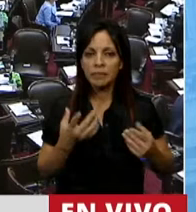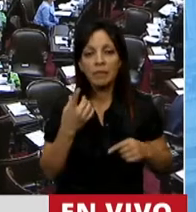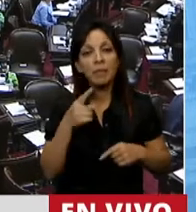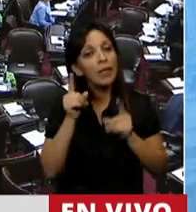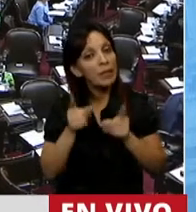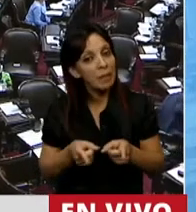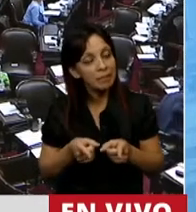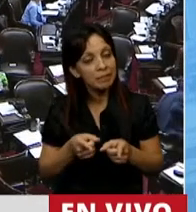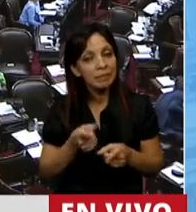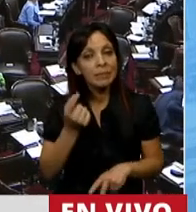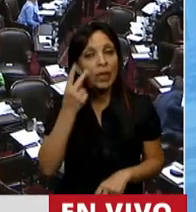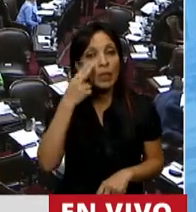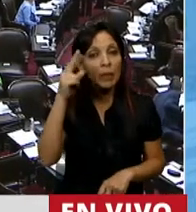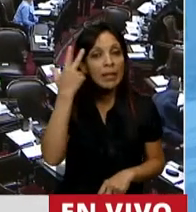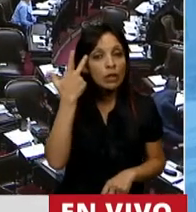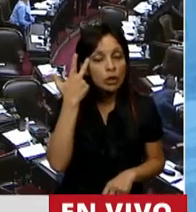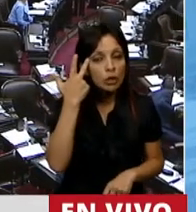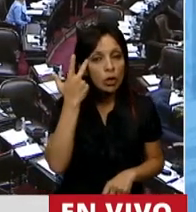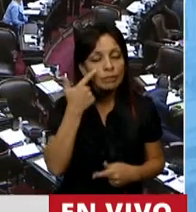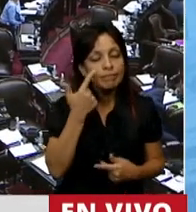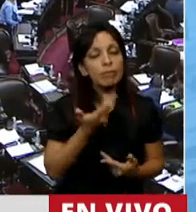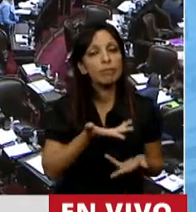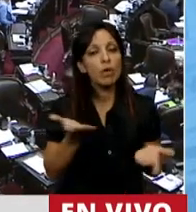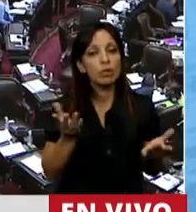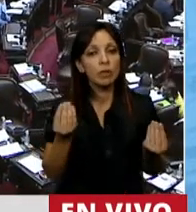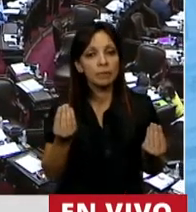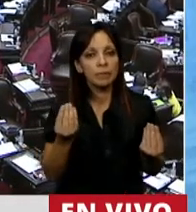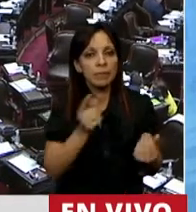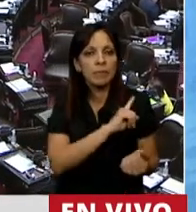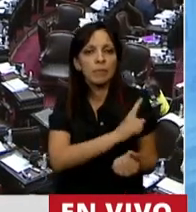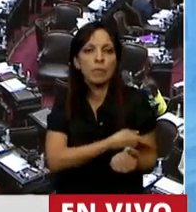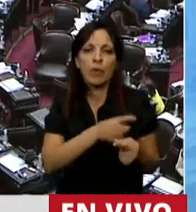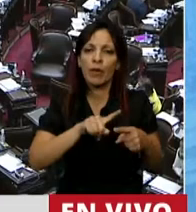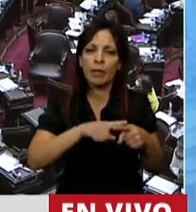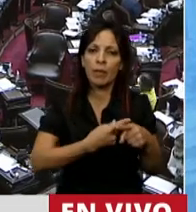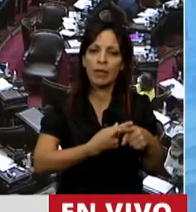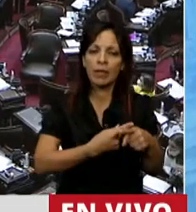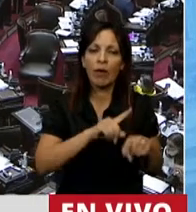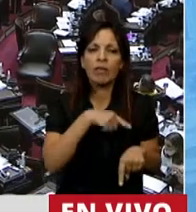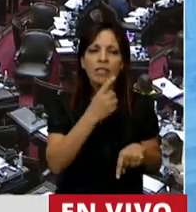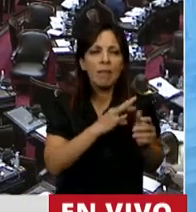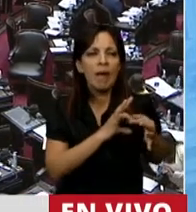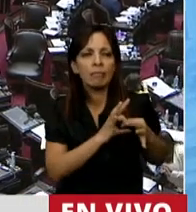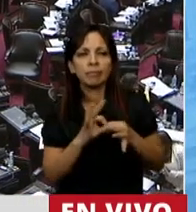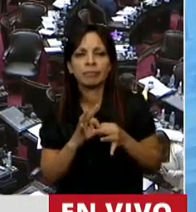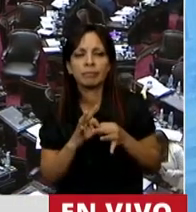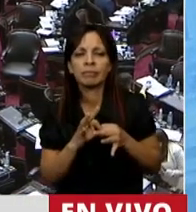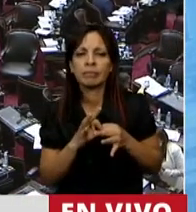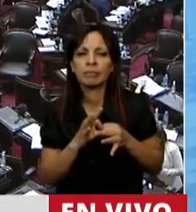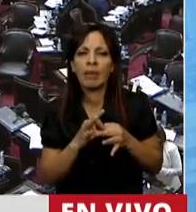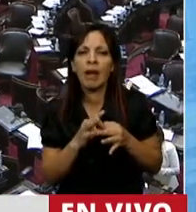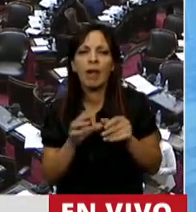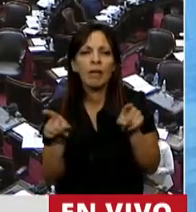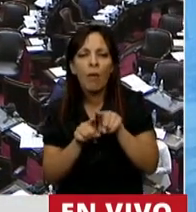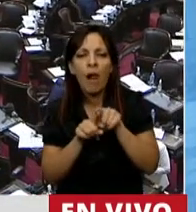el 2018 demostró que el poder político no siempre es consecuente con las demandas del